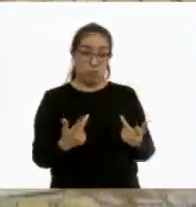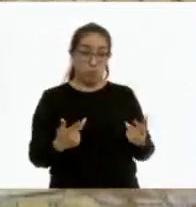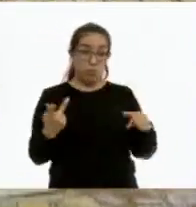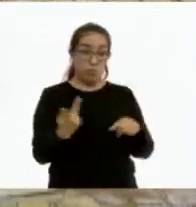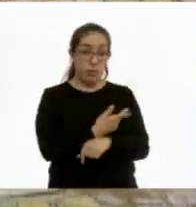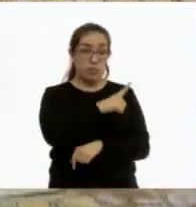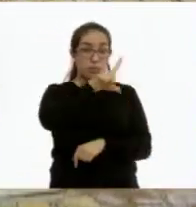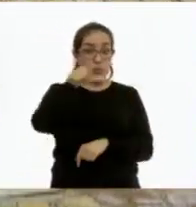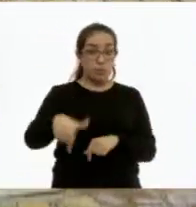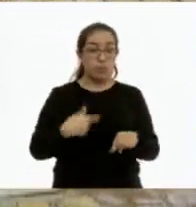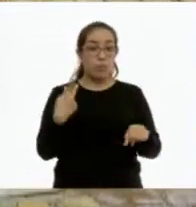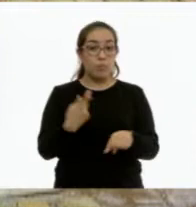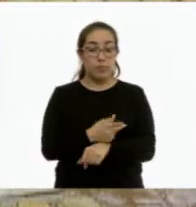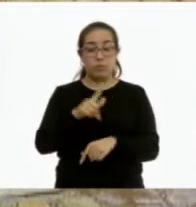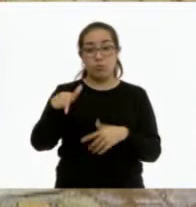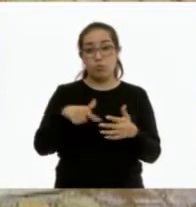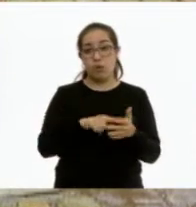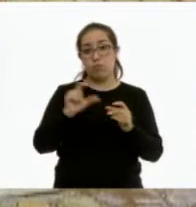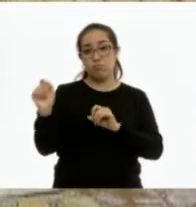auténtico relevo.